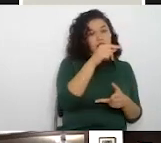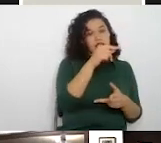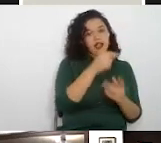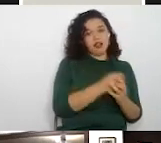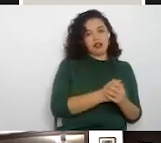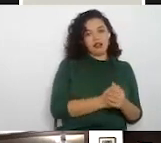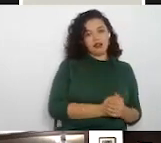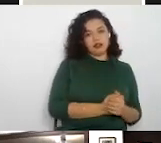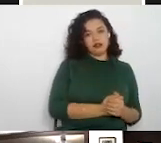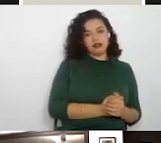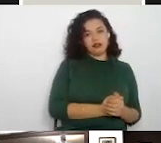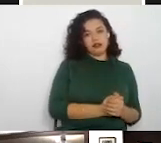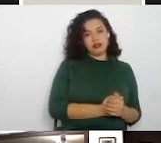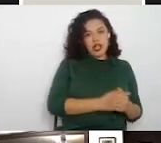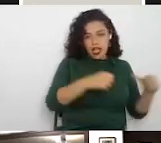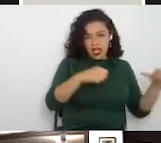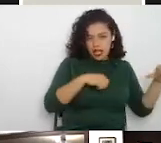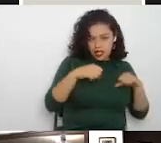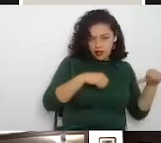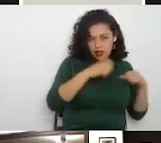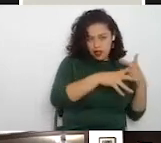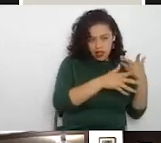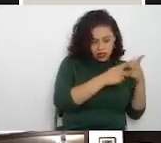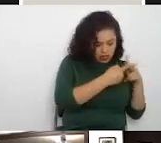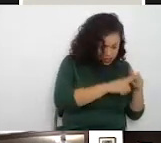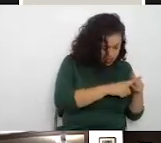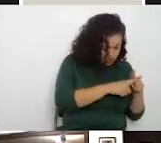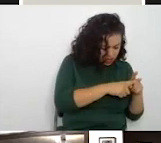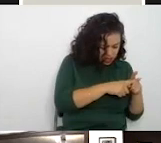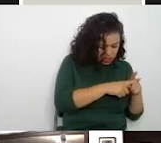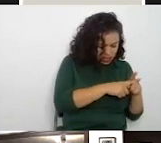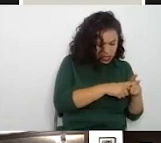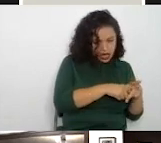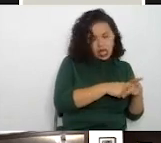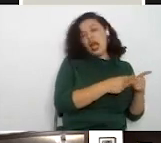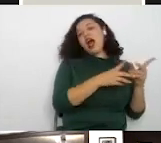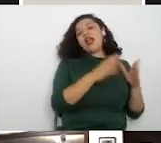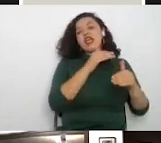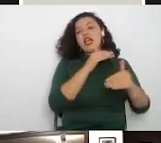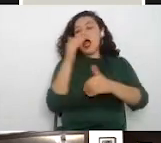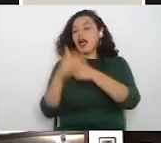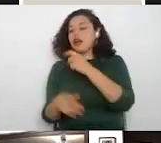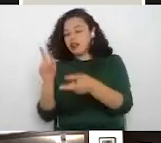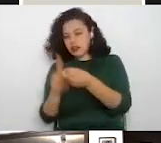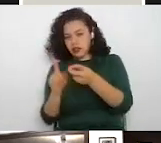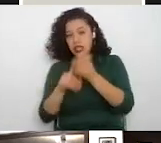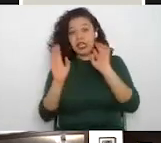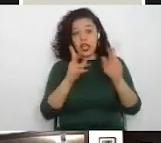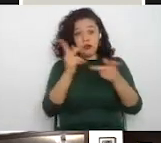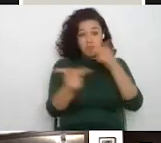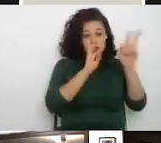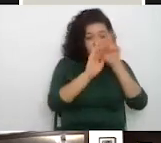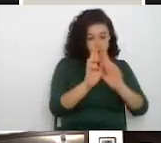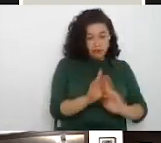toda esta actividad o proceso y dónde termina? ¿Sí? Y una vez contestadas, ya podemos fijar el objetivo